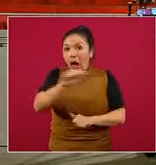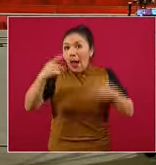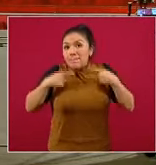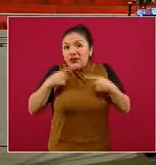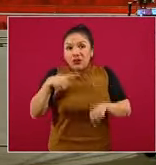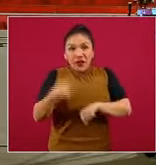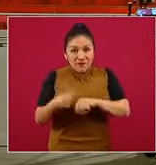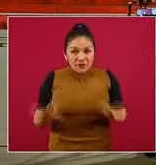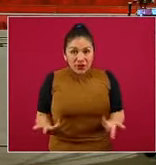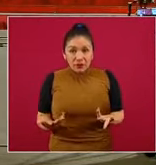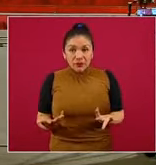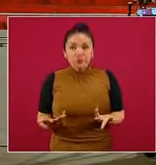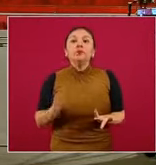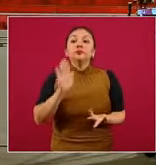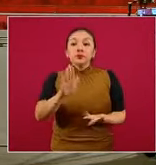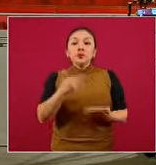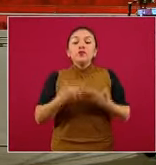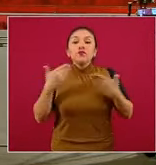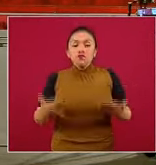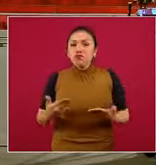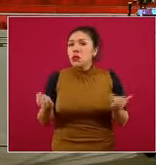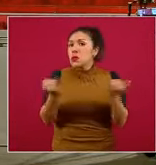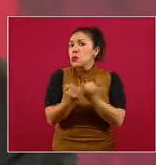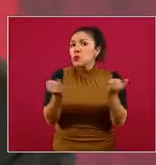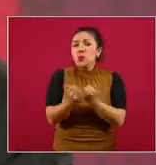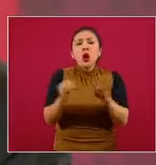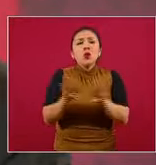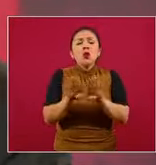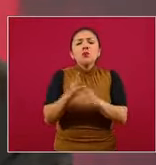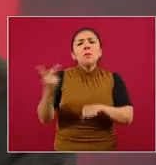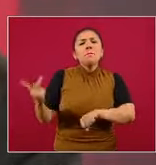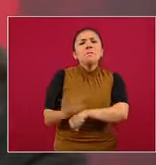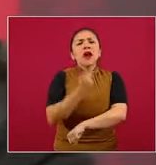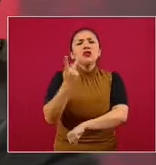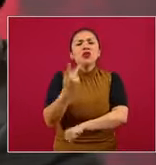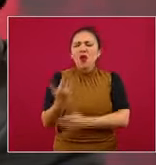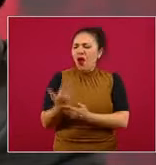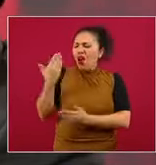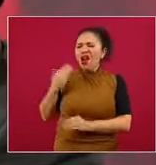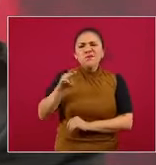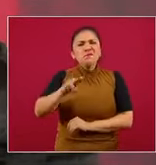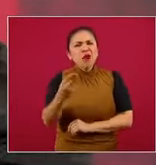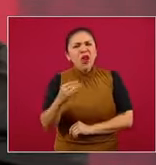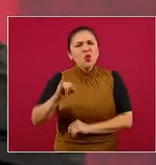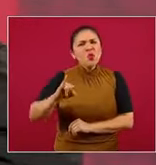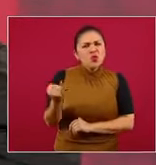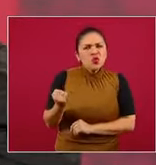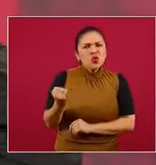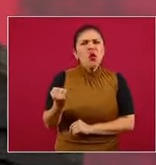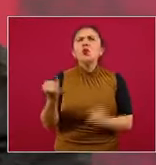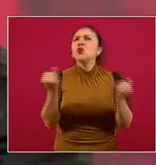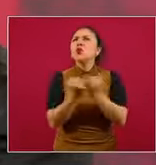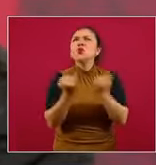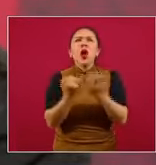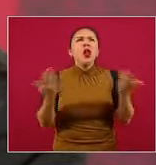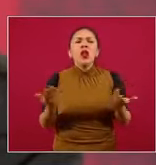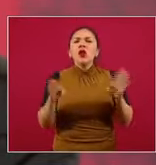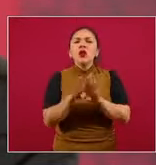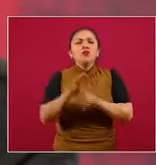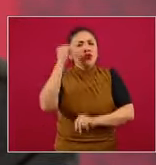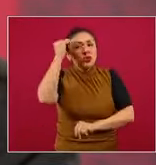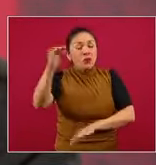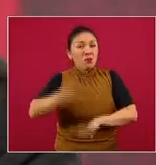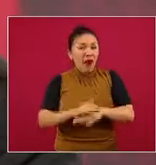enfermas. Ahora, igual que ocurrió en mayo, junio, igual que ocurrió durante la fase